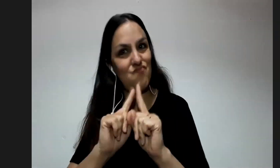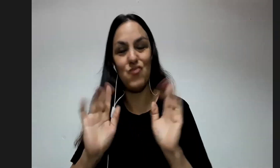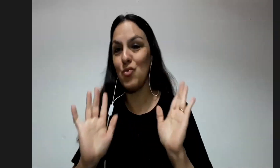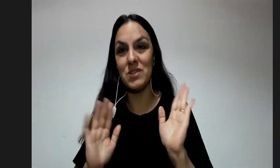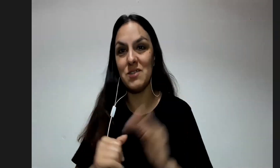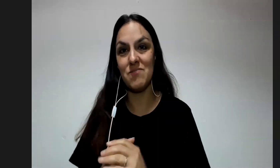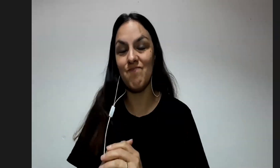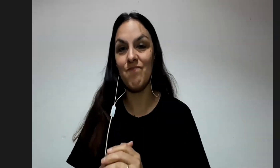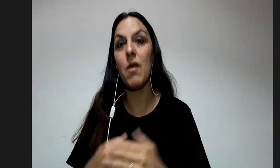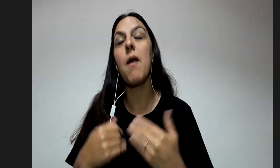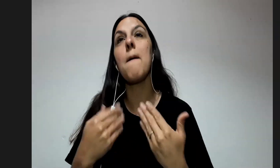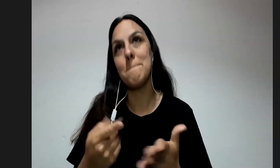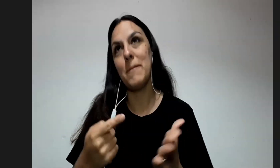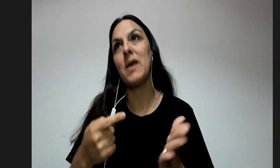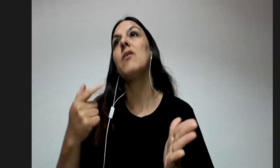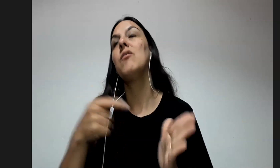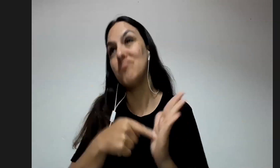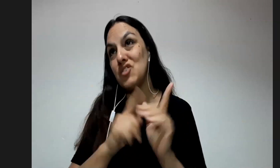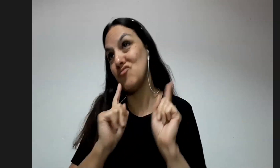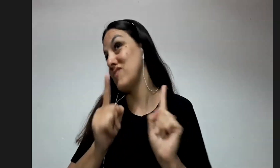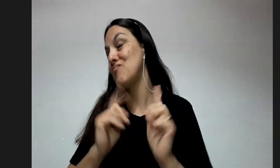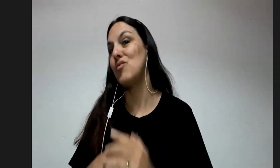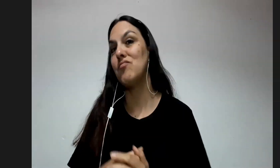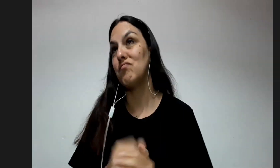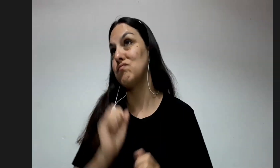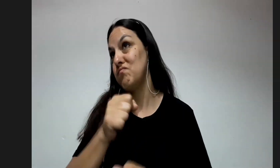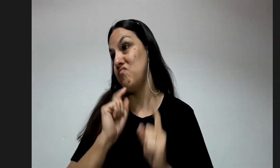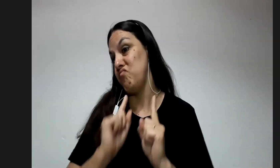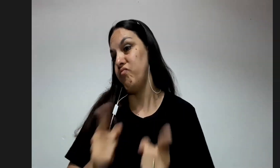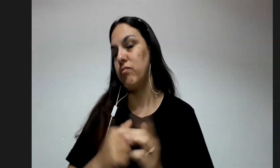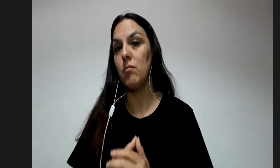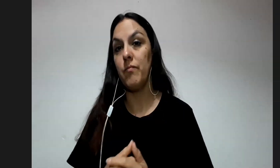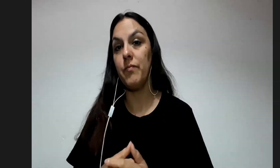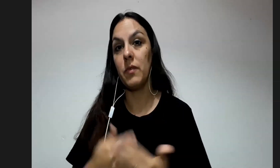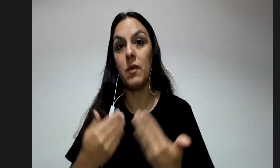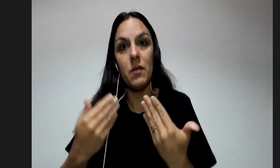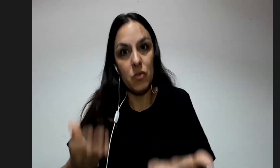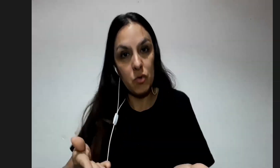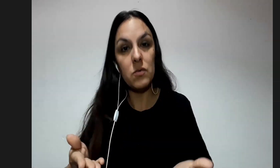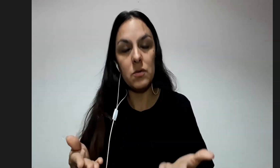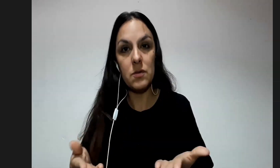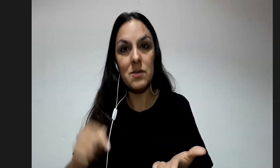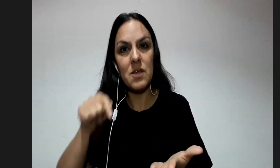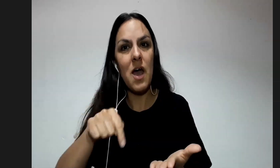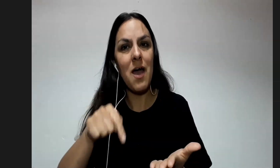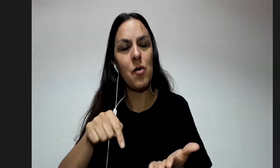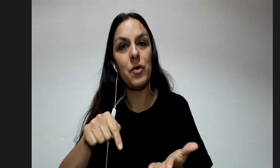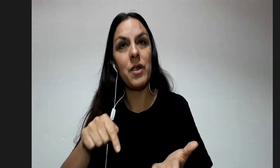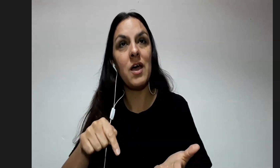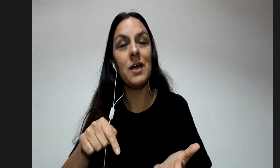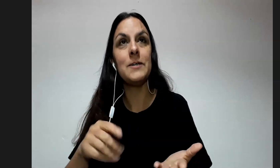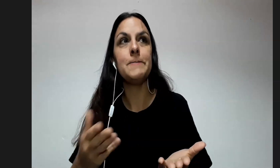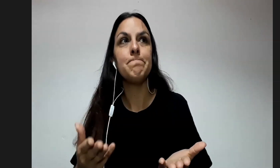pero sí lo aplican. Estamos en parte en lo que nos estábamos, en lo que